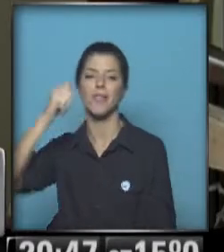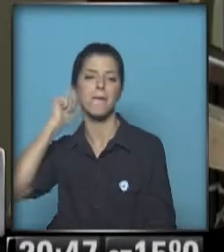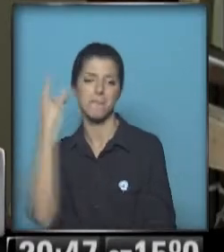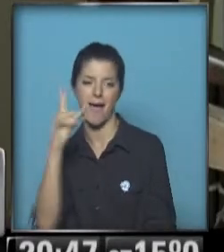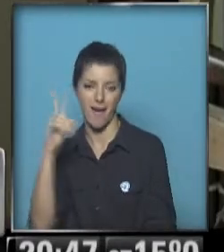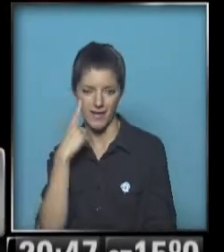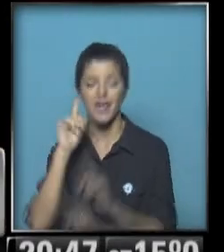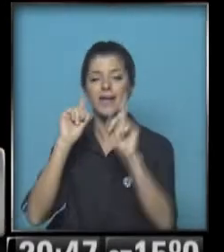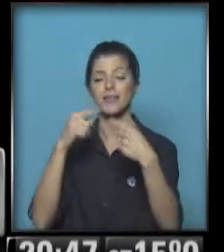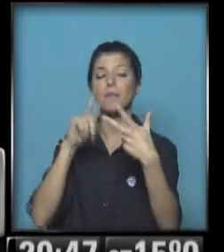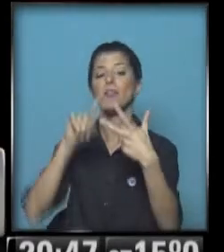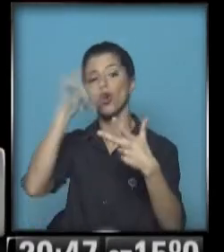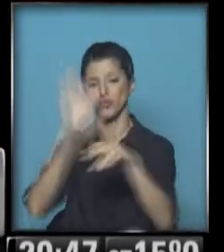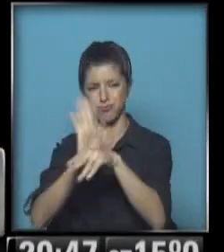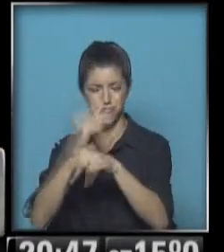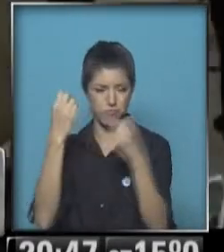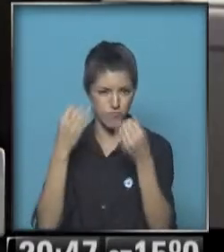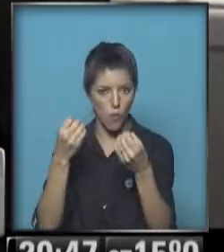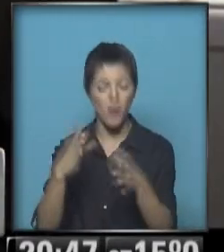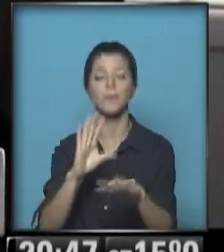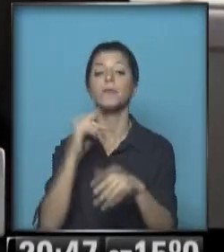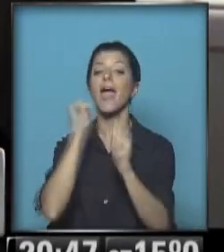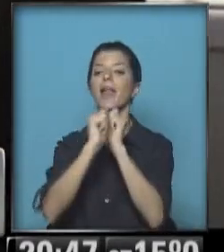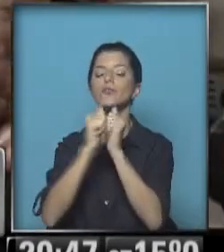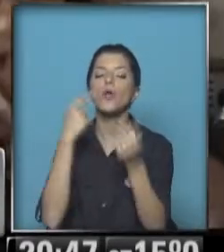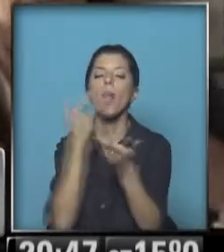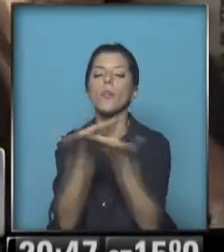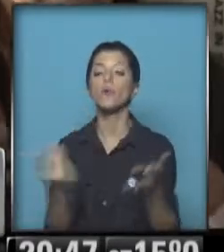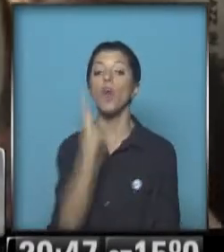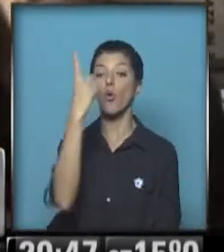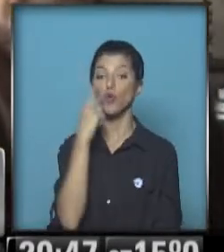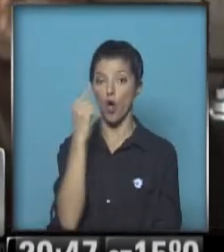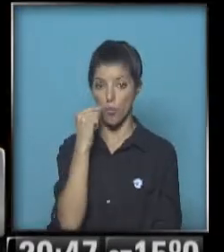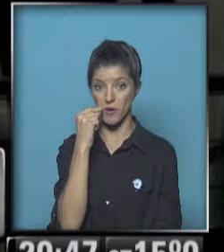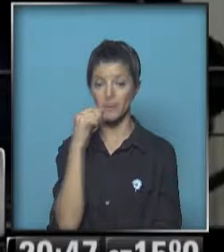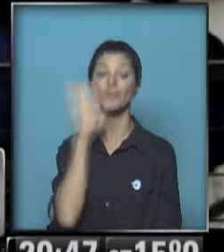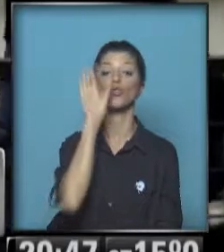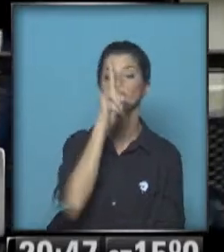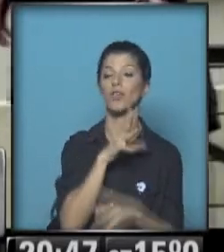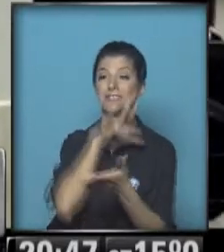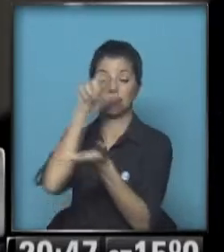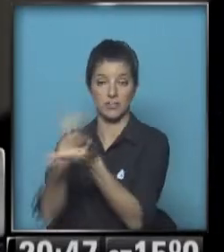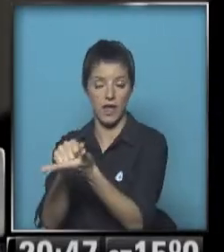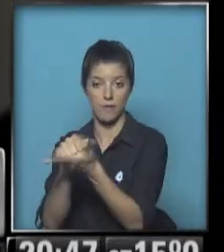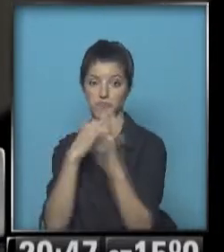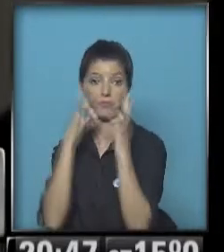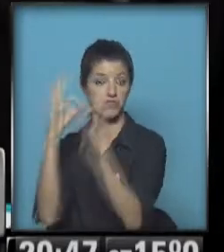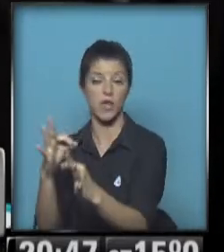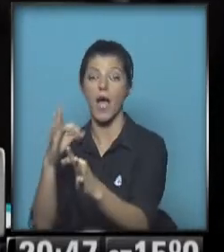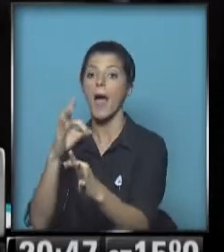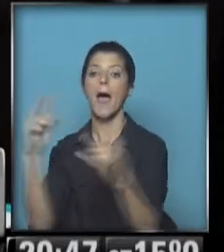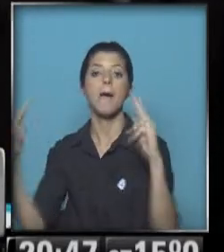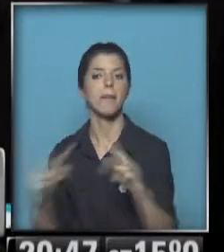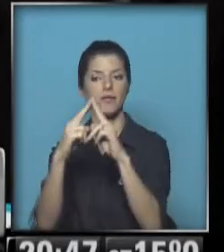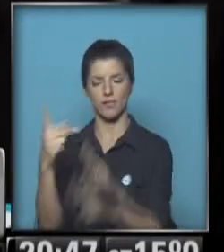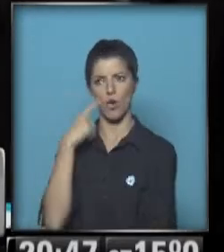de christian scott thomas una historia que nos muestra como un hombre neoyorquino llega a parís y se encuentra con que la casa que le dejó su